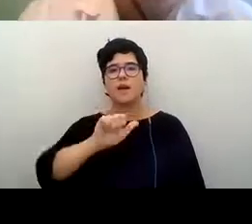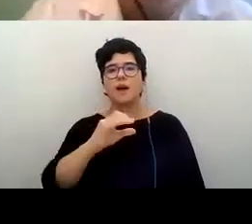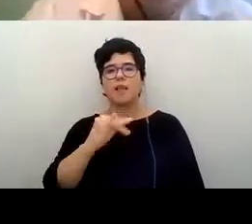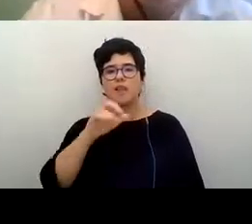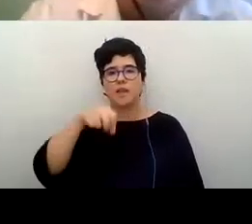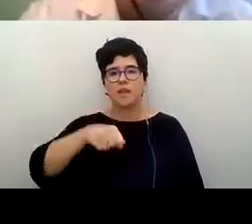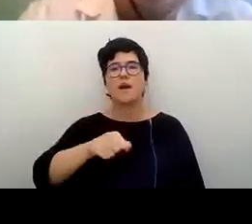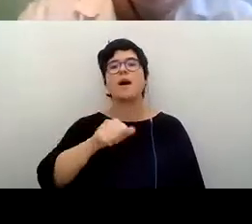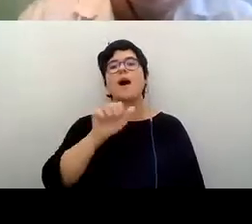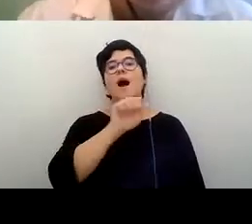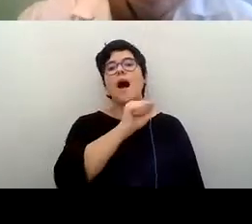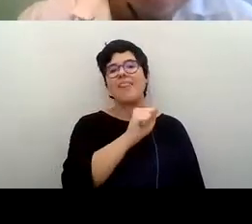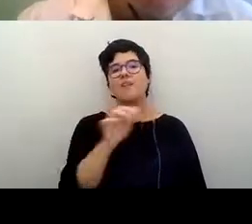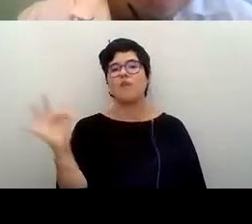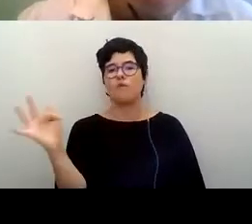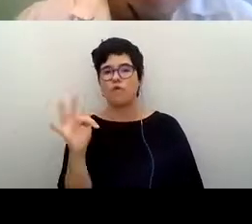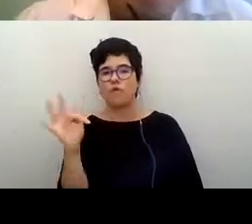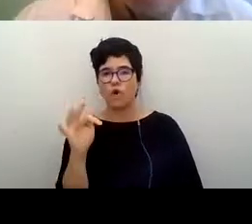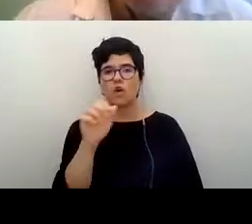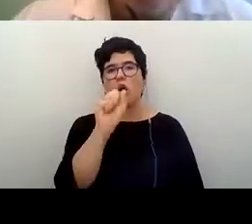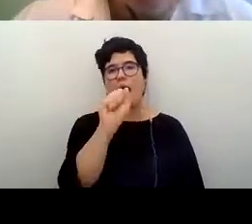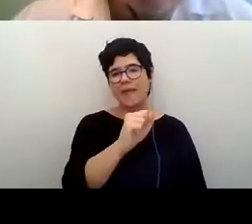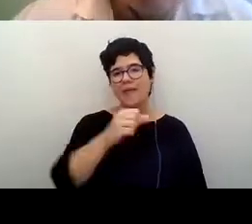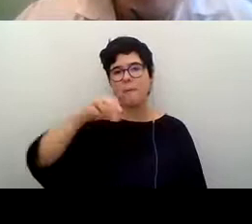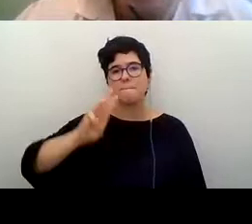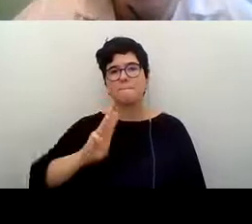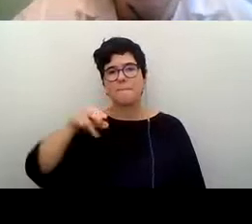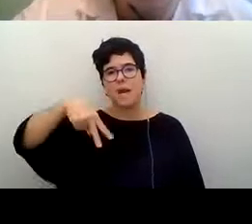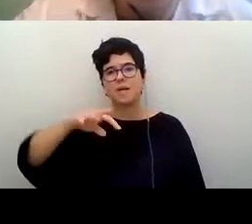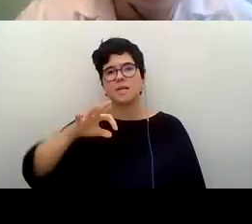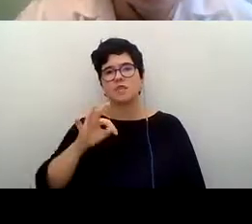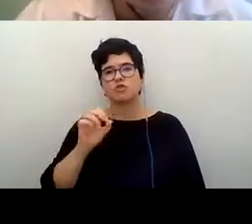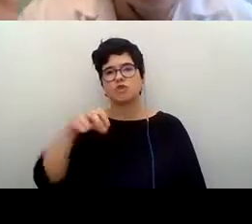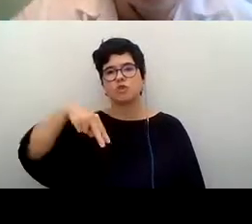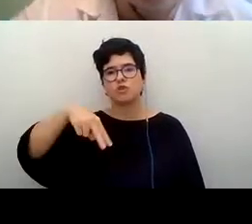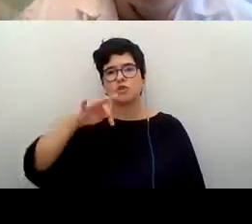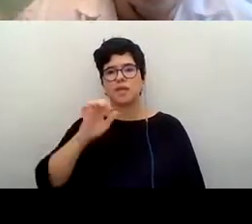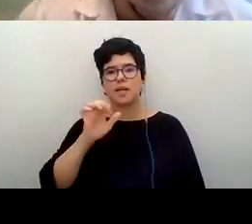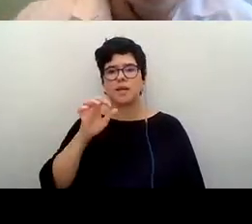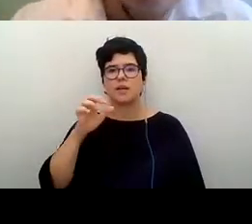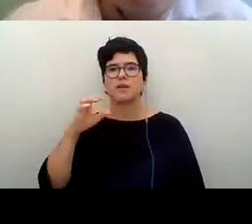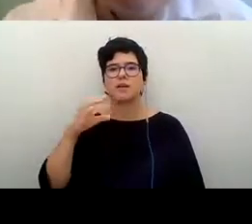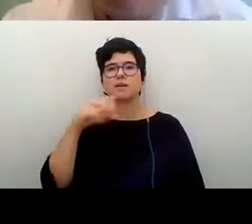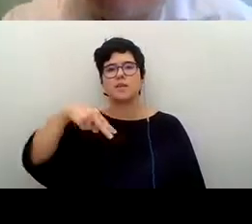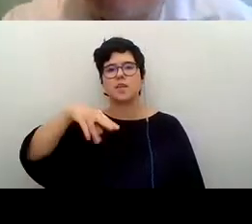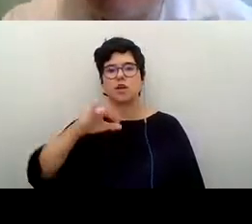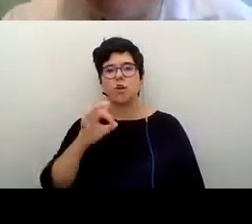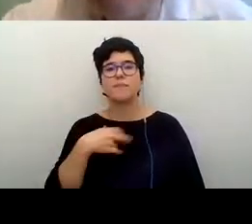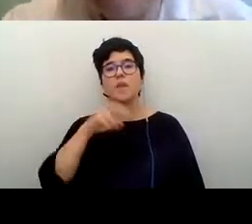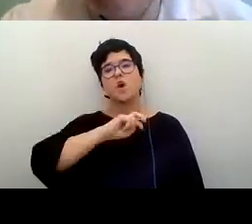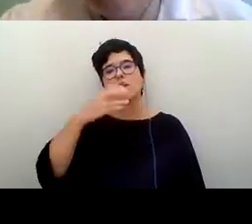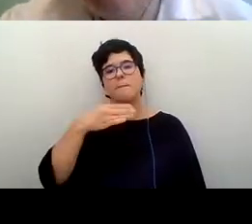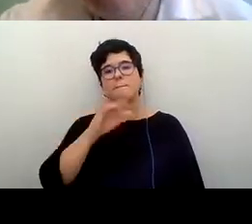sabéis, la D y la E irían por un lado y todas las que veis por debajo de la vitamina E, es decir, de